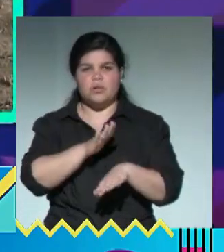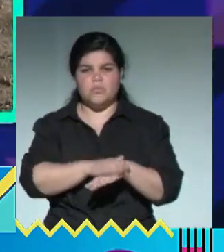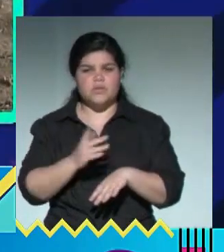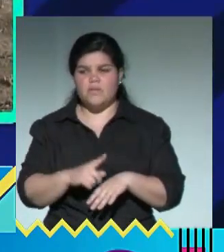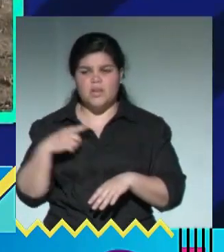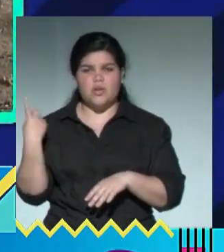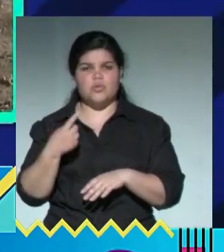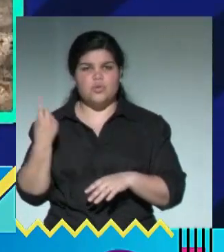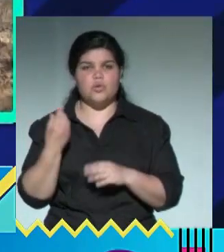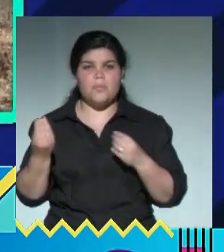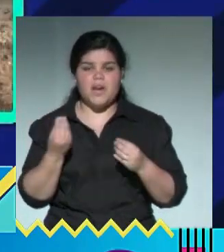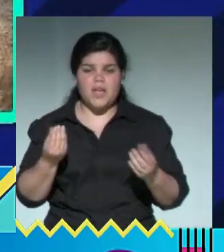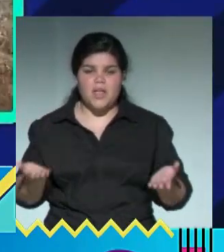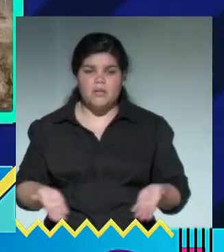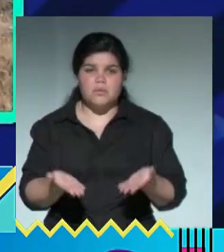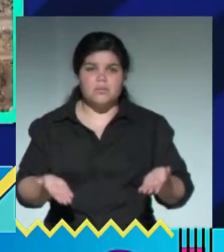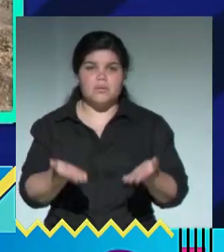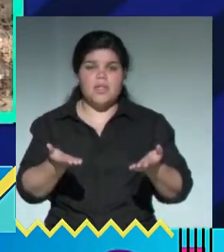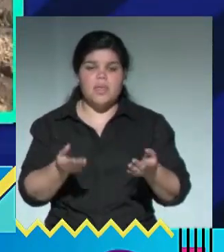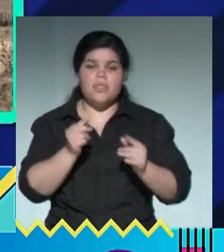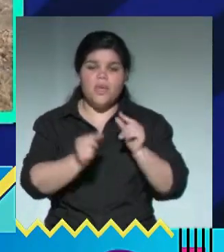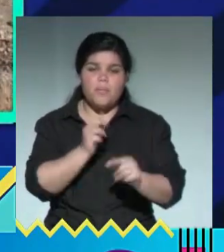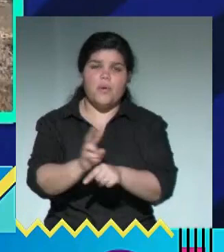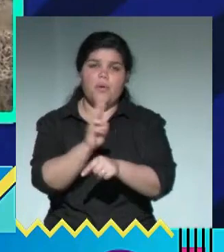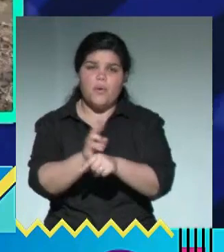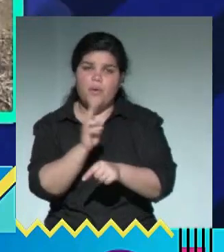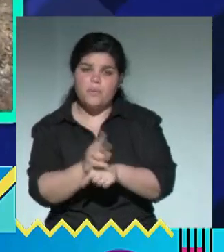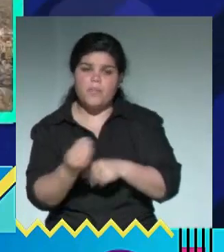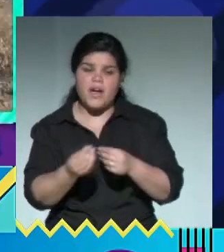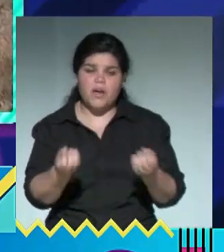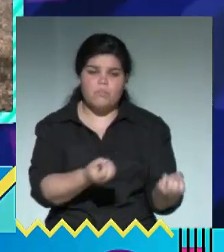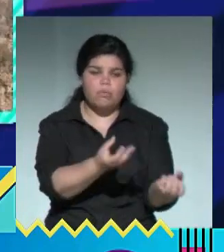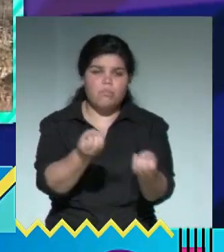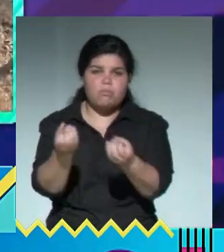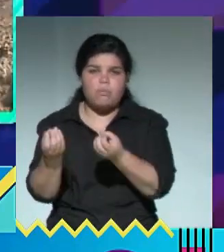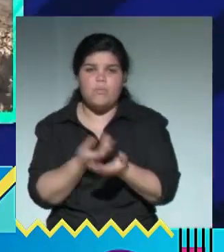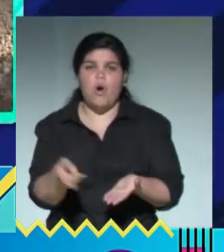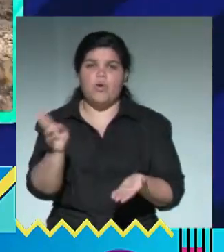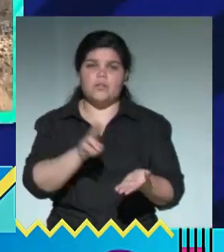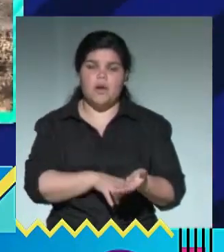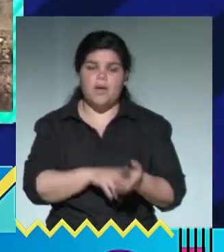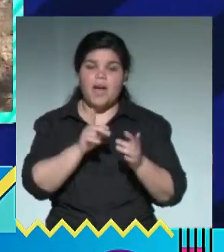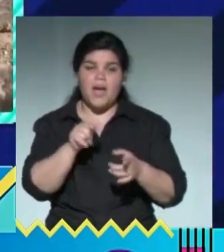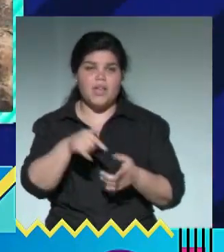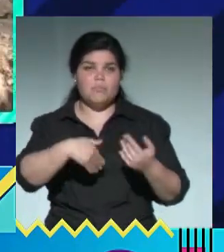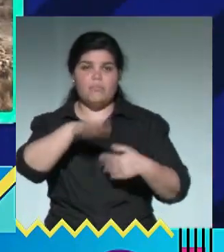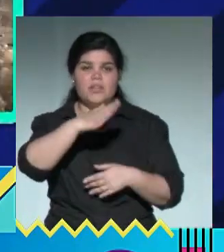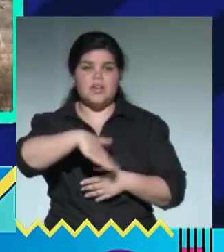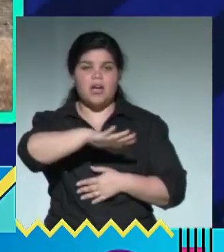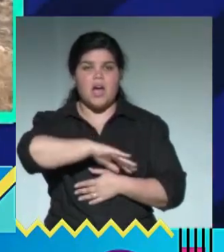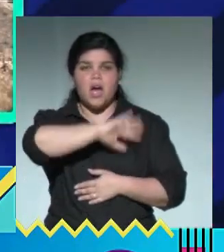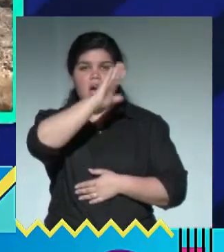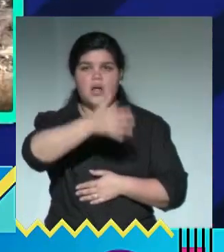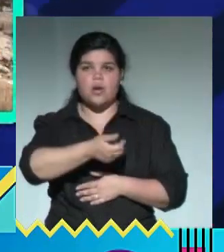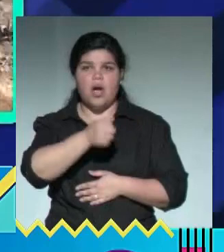nos toca ahora de restaurar el monte y en particular un espacio tan utilizado por los mendocinos como es el Cerro Arco,